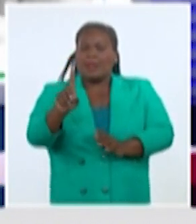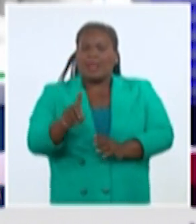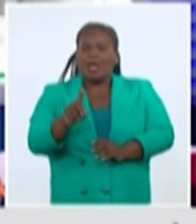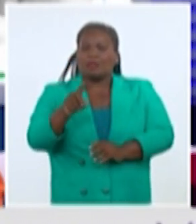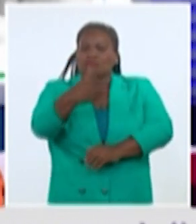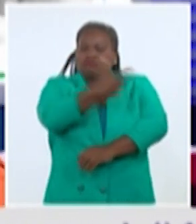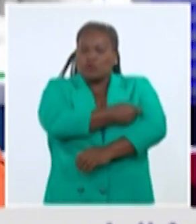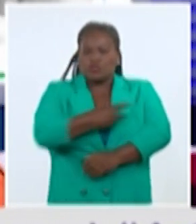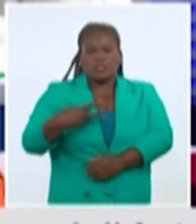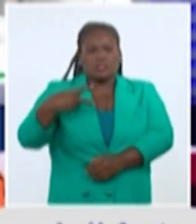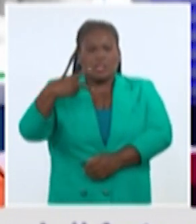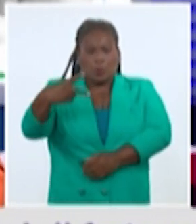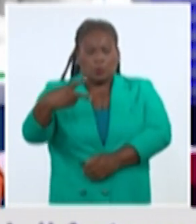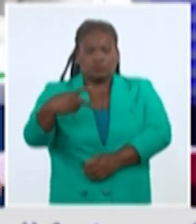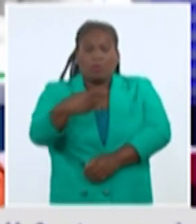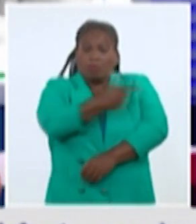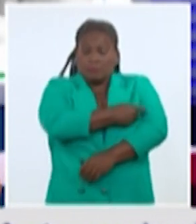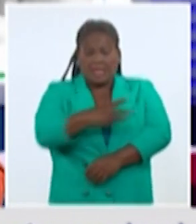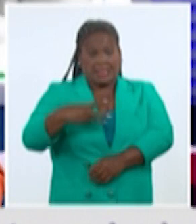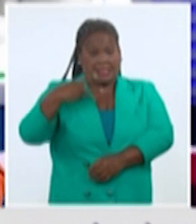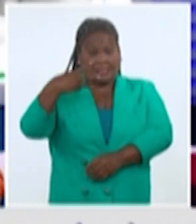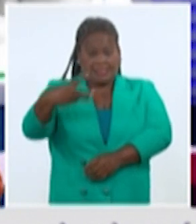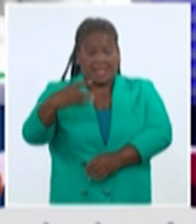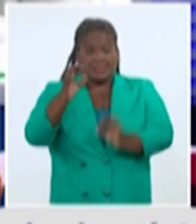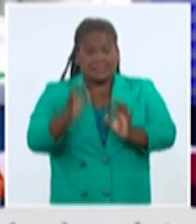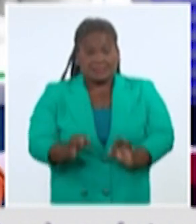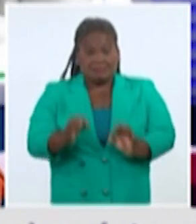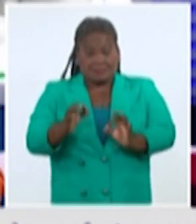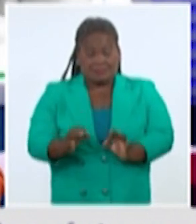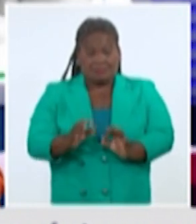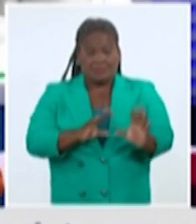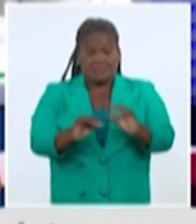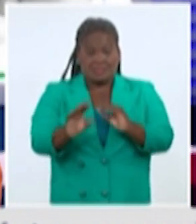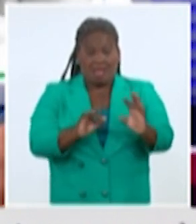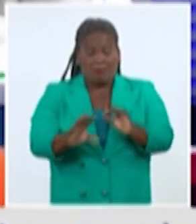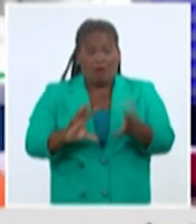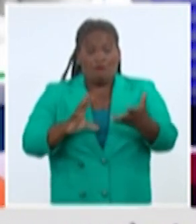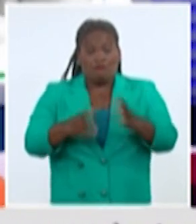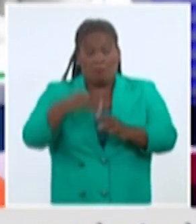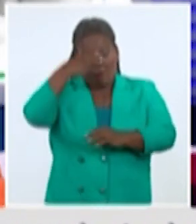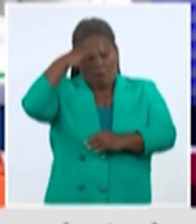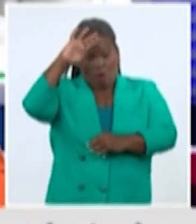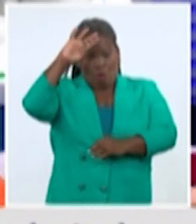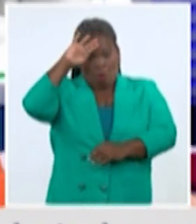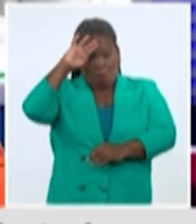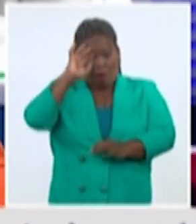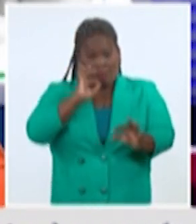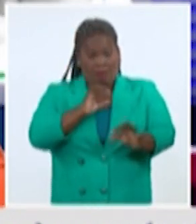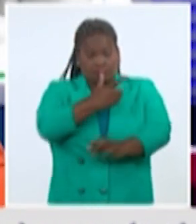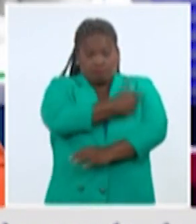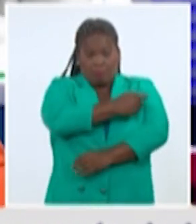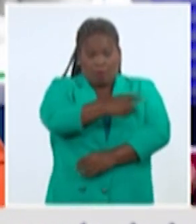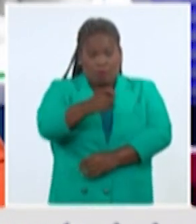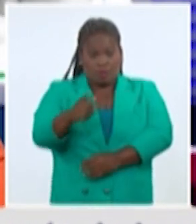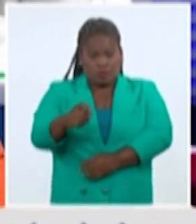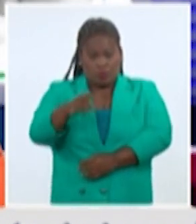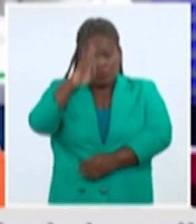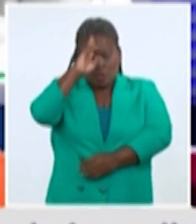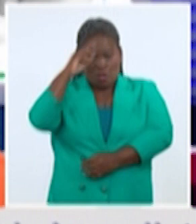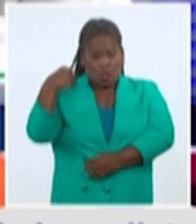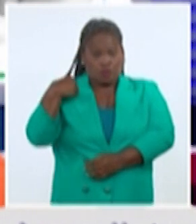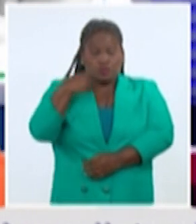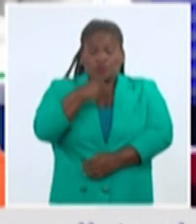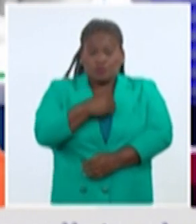siempre cuando tratan los temas relacionados con la estrategia cubana de vacunación anti-COVID-19, el doctor Durán descansa pues en ustedes,